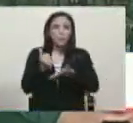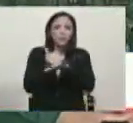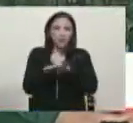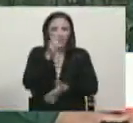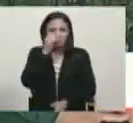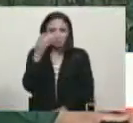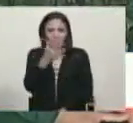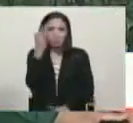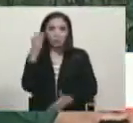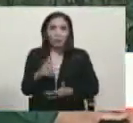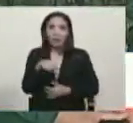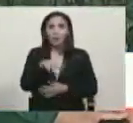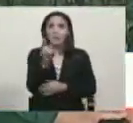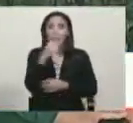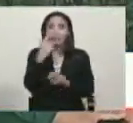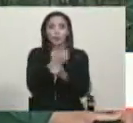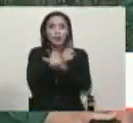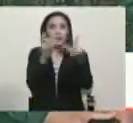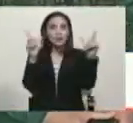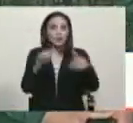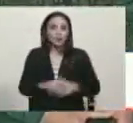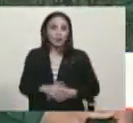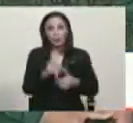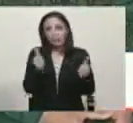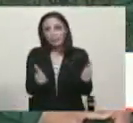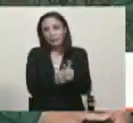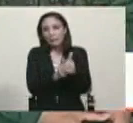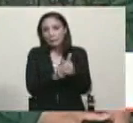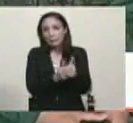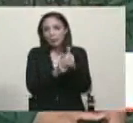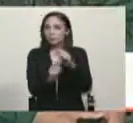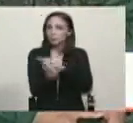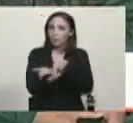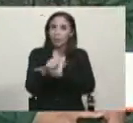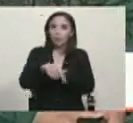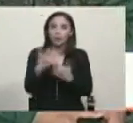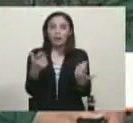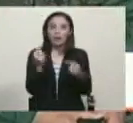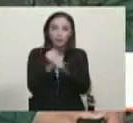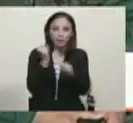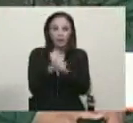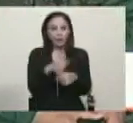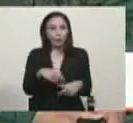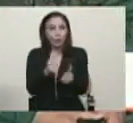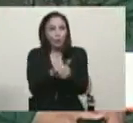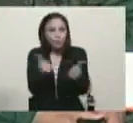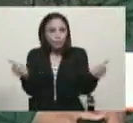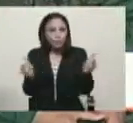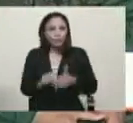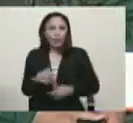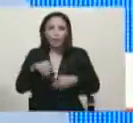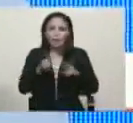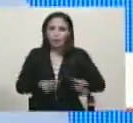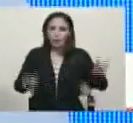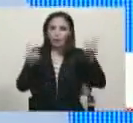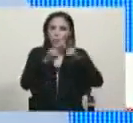showceros. Venezuela no es un país de mendigos, no, Venezuela es un país laborioso, trabajador, de valores.